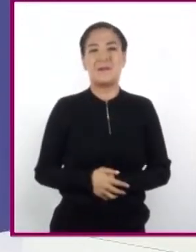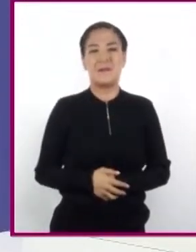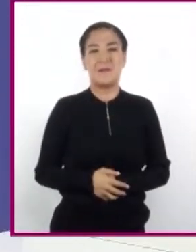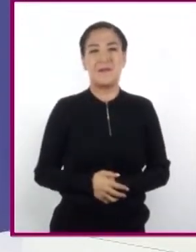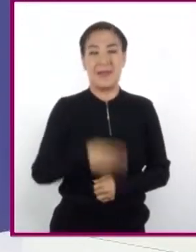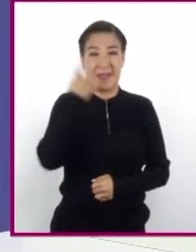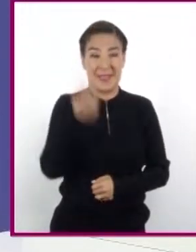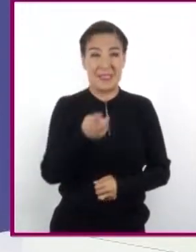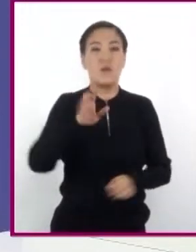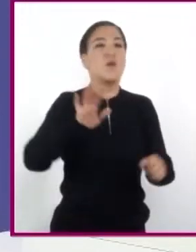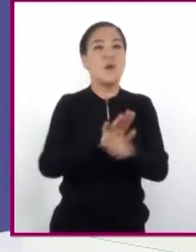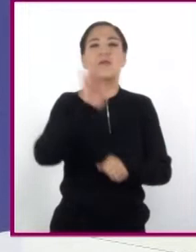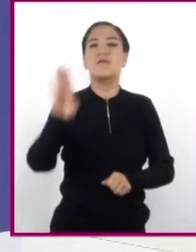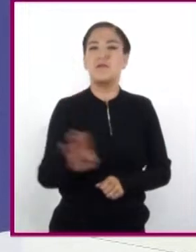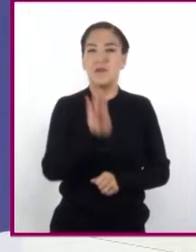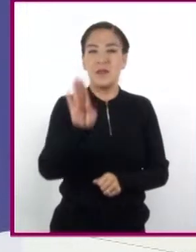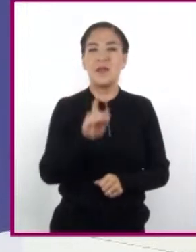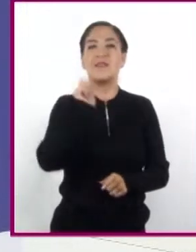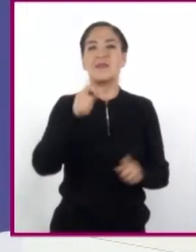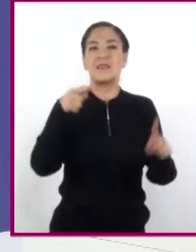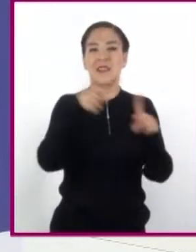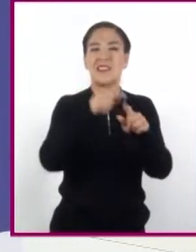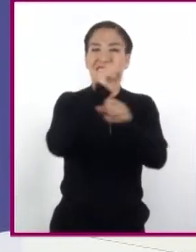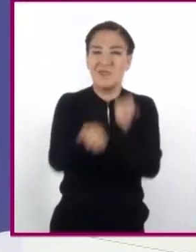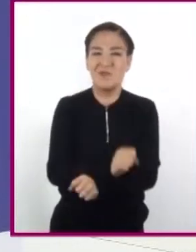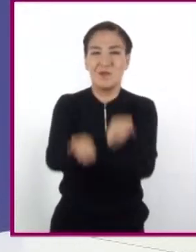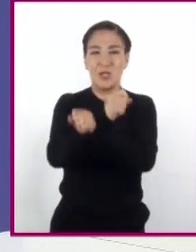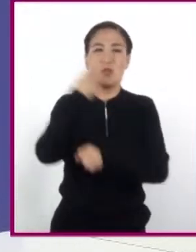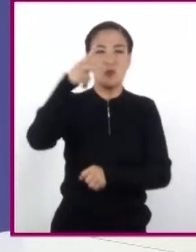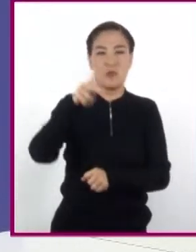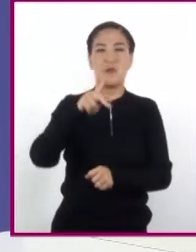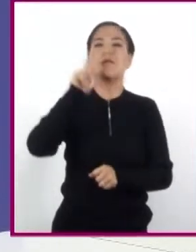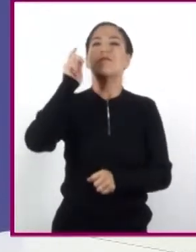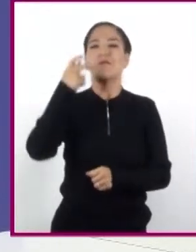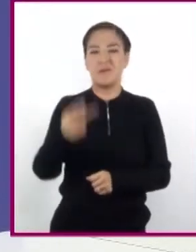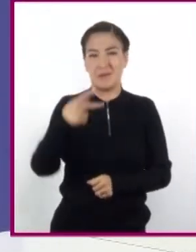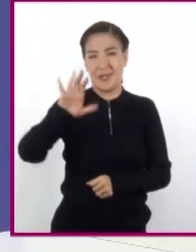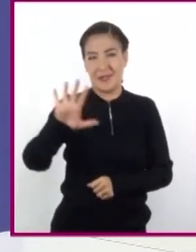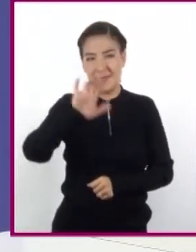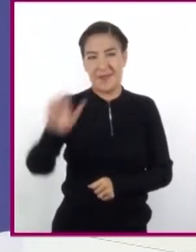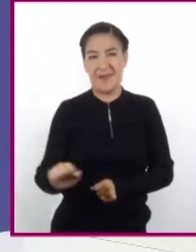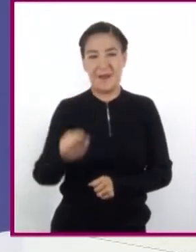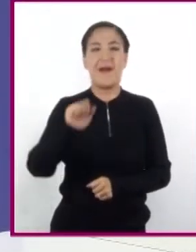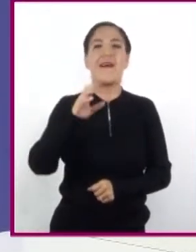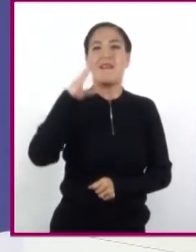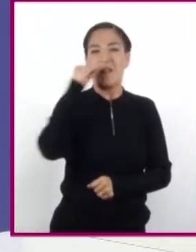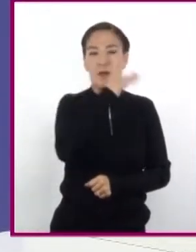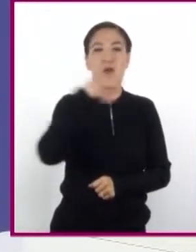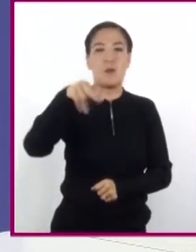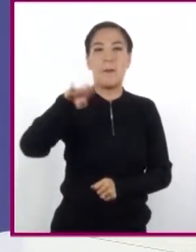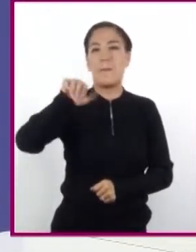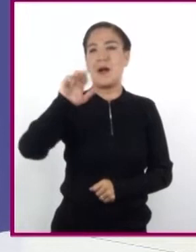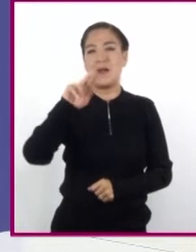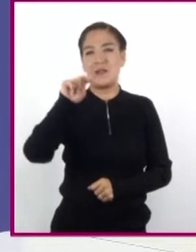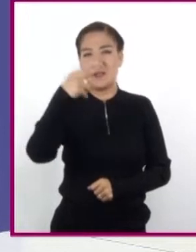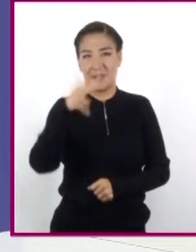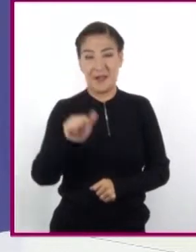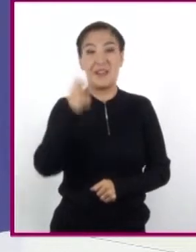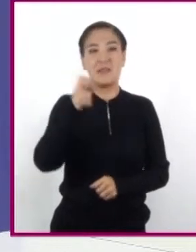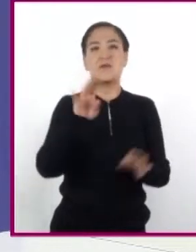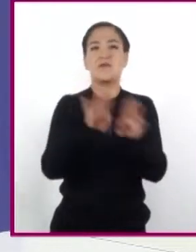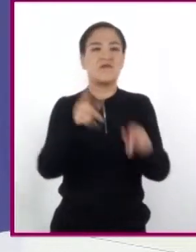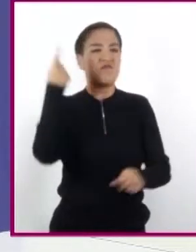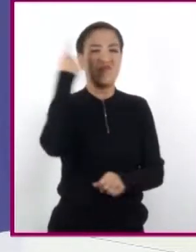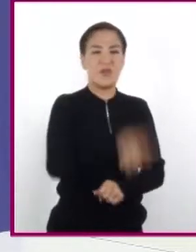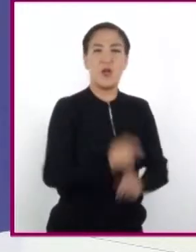Un caso documentado es el de una esclava de origen africano de nombre Marta, que fue acusada en el Santo Oficio de la